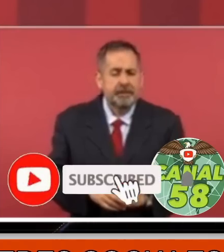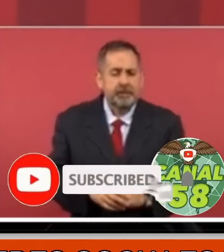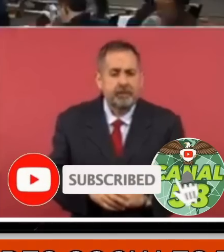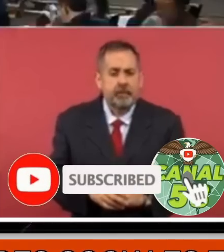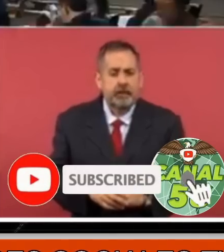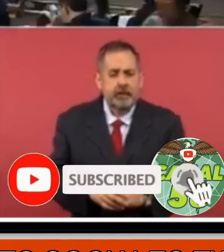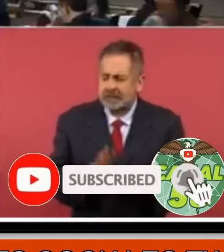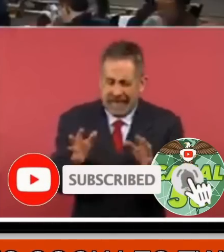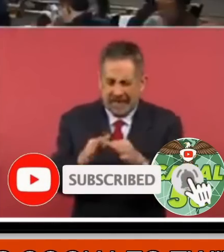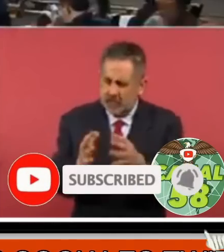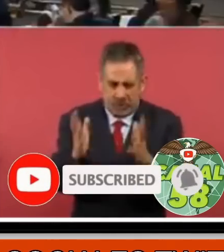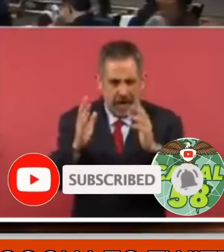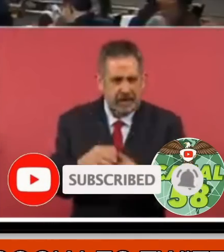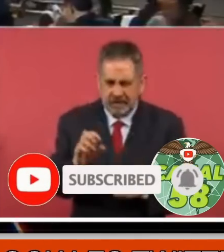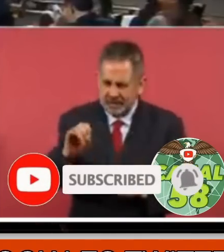Sí,